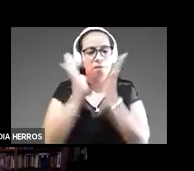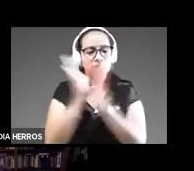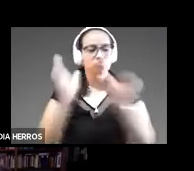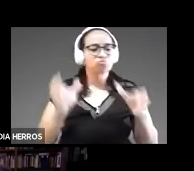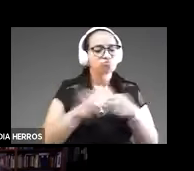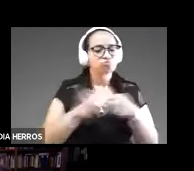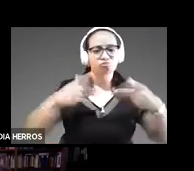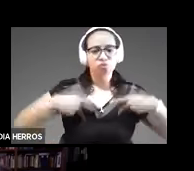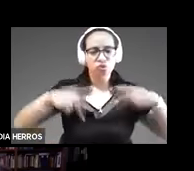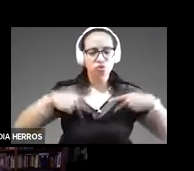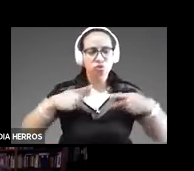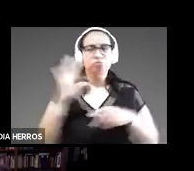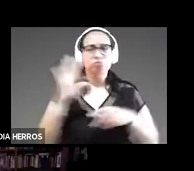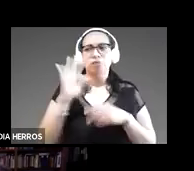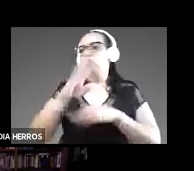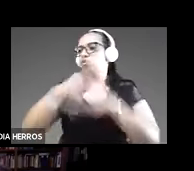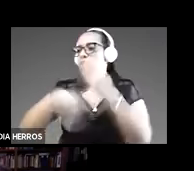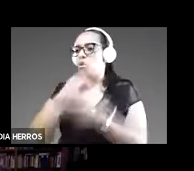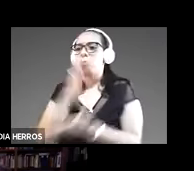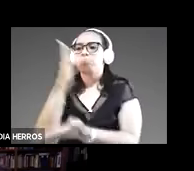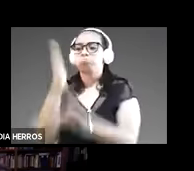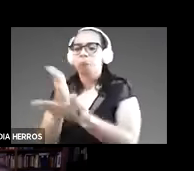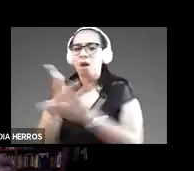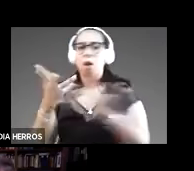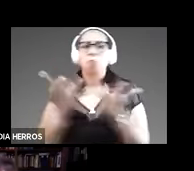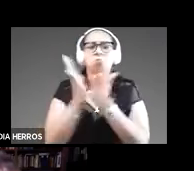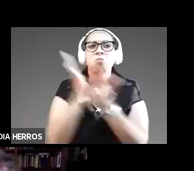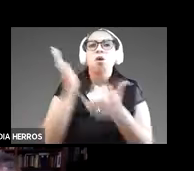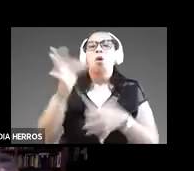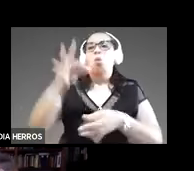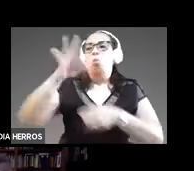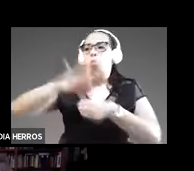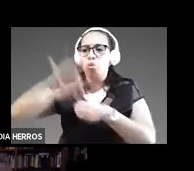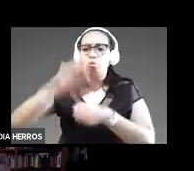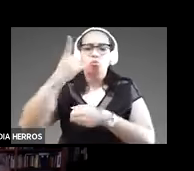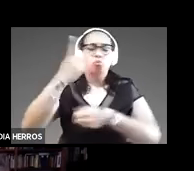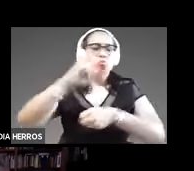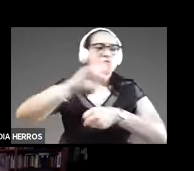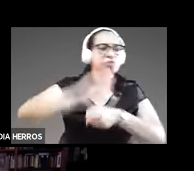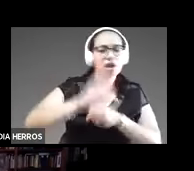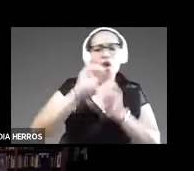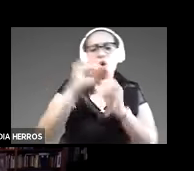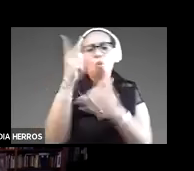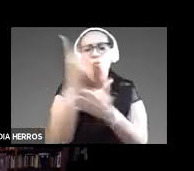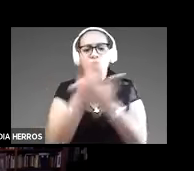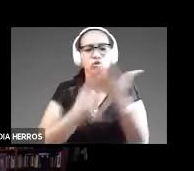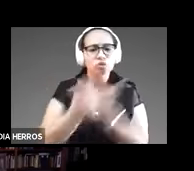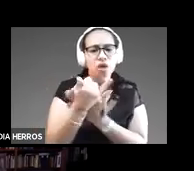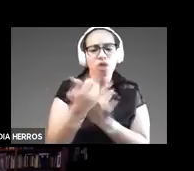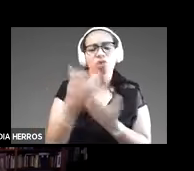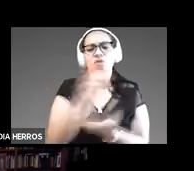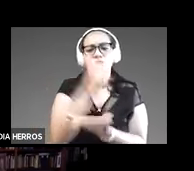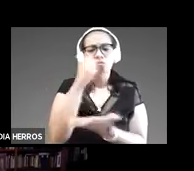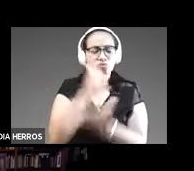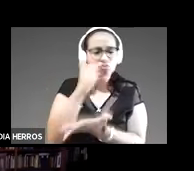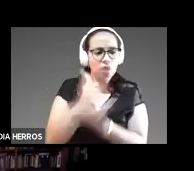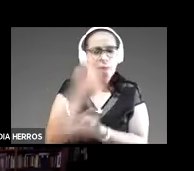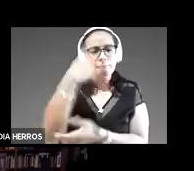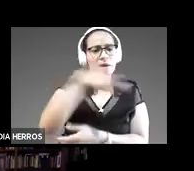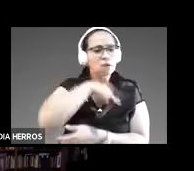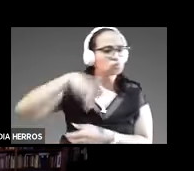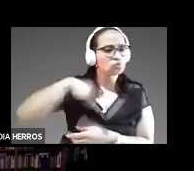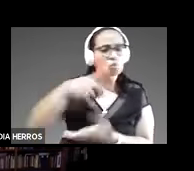mejor participábamos de votaciones un día con proyectos de las ciudades, ¿no? Para nuestra colonia,